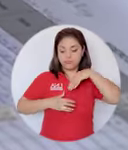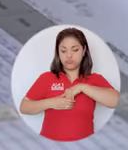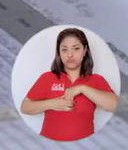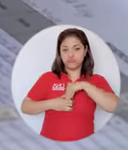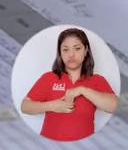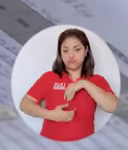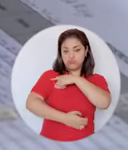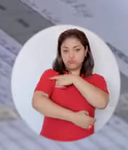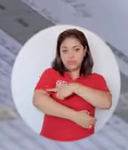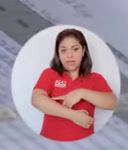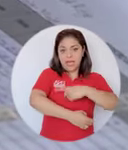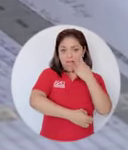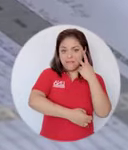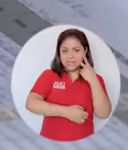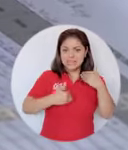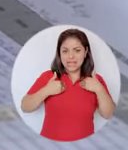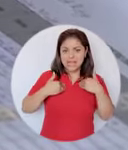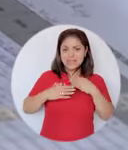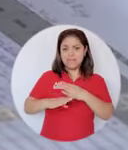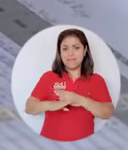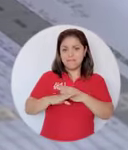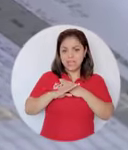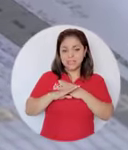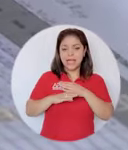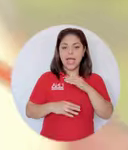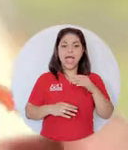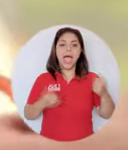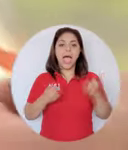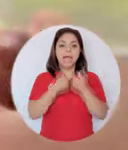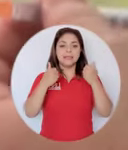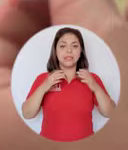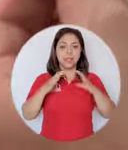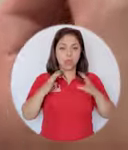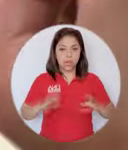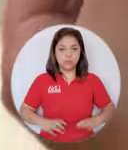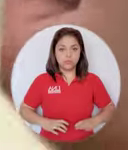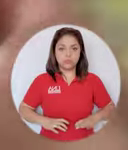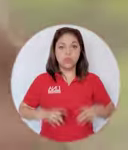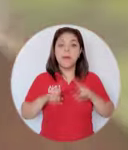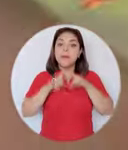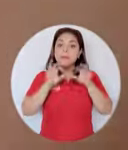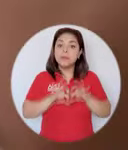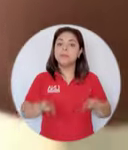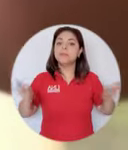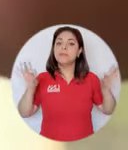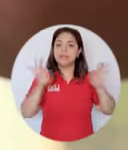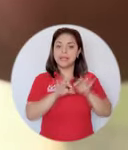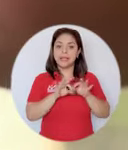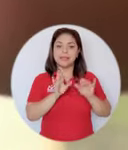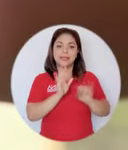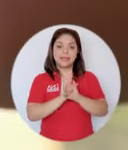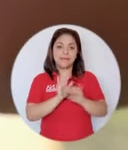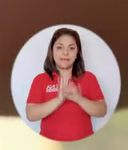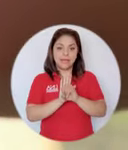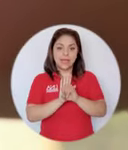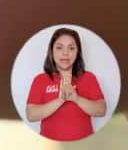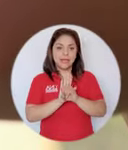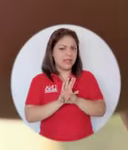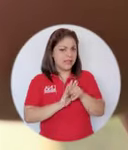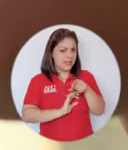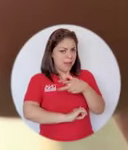que por acá existen anticuerpos o defensas que nos protegen del virus, pero es importante poder